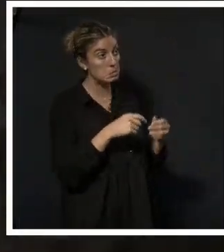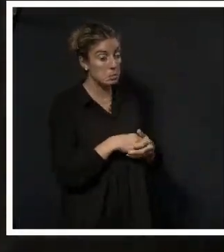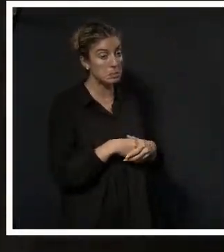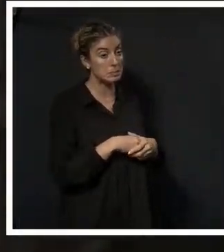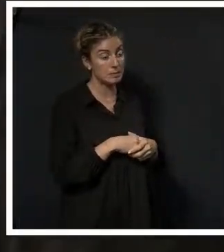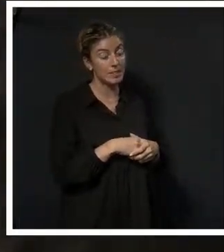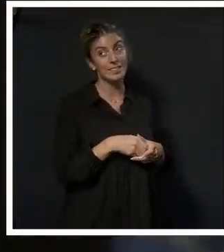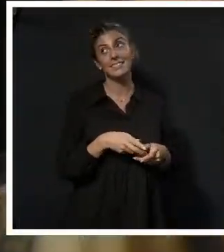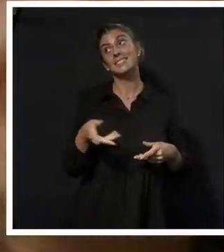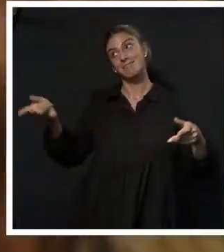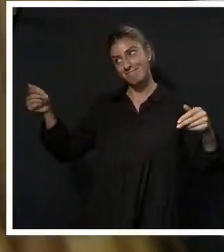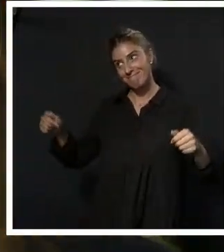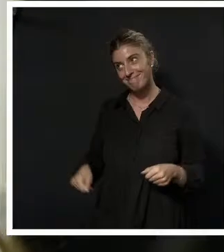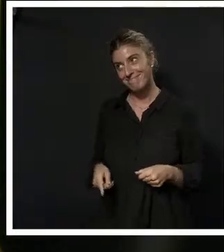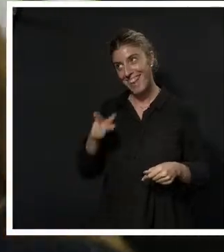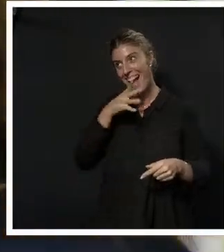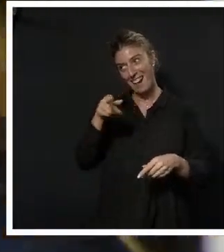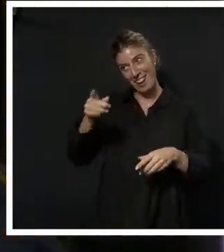todo